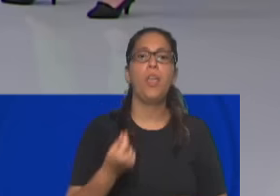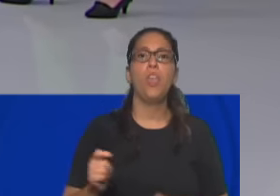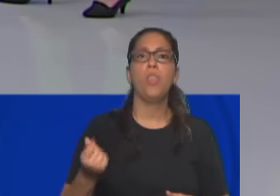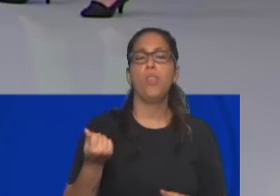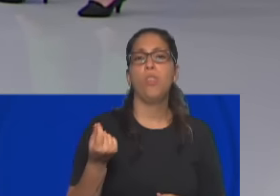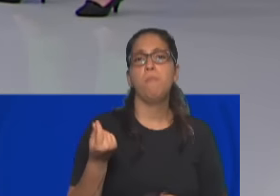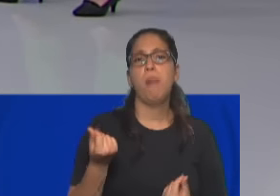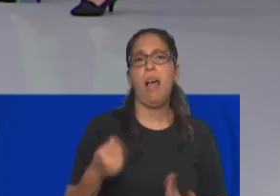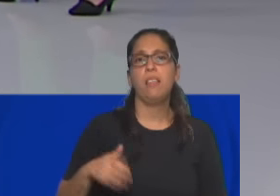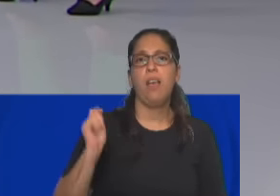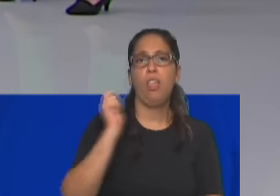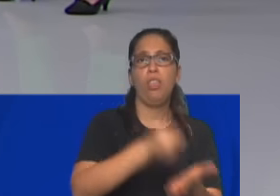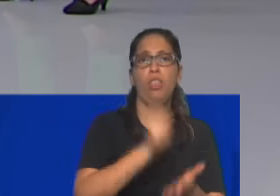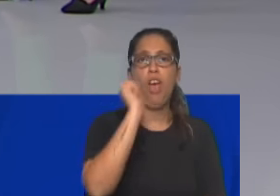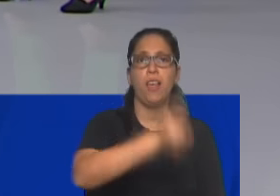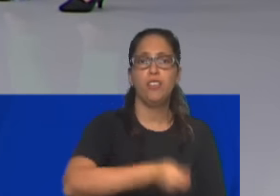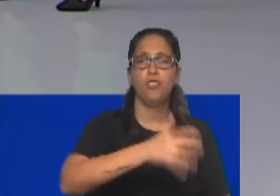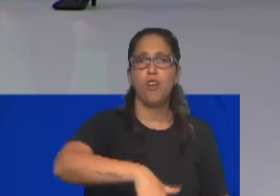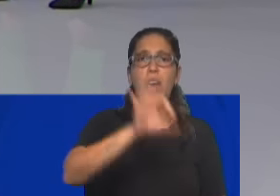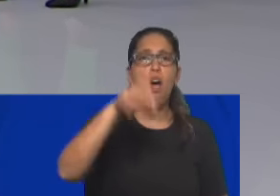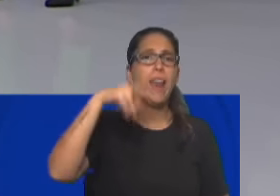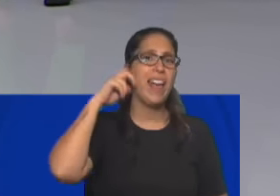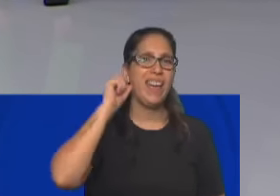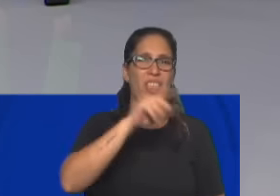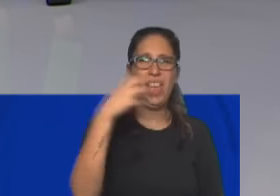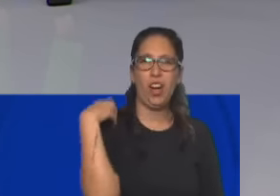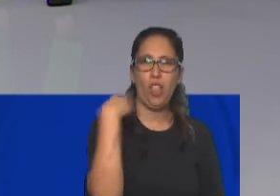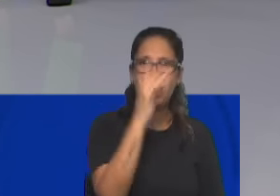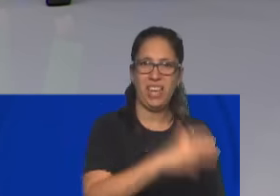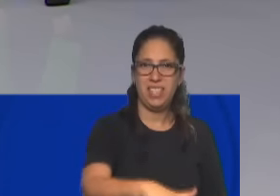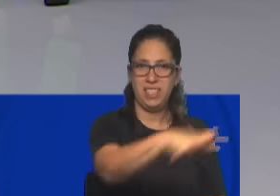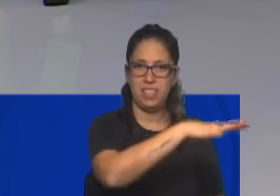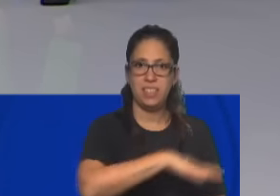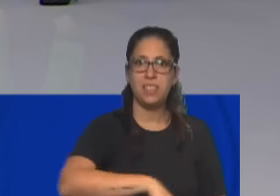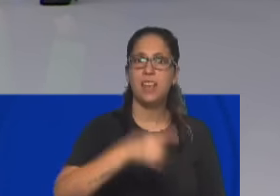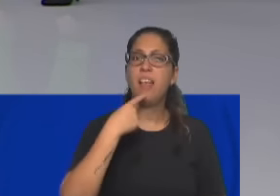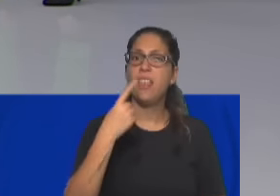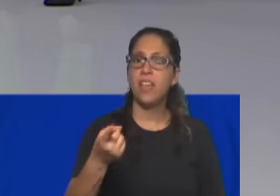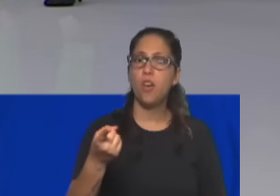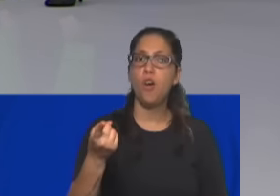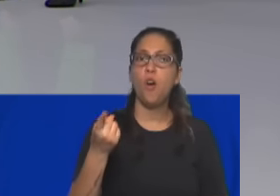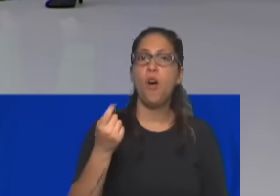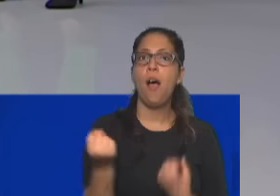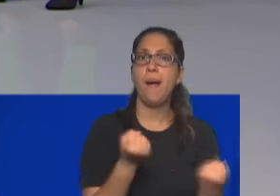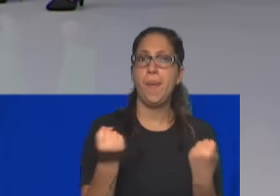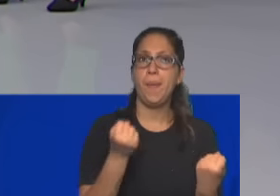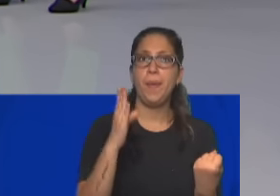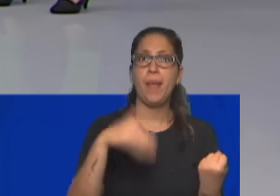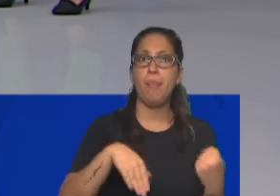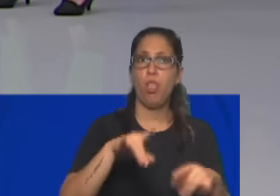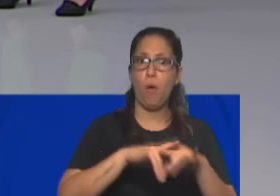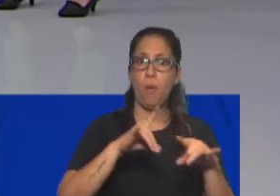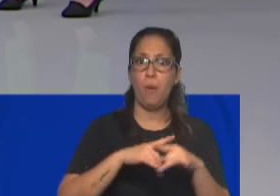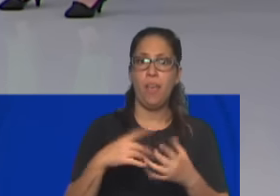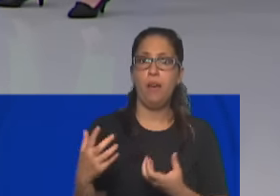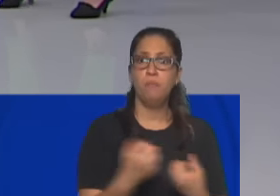monetaria una ong de General Rodríguez y lo que dijo el juez es le vamos a decomisar el vehículo BMW